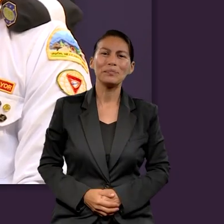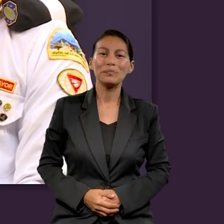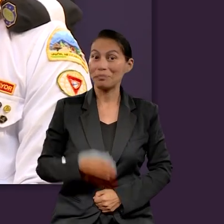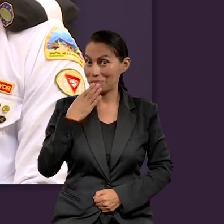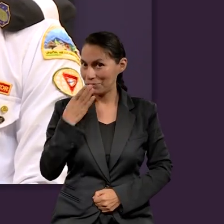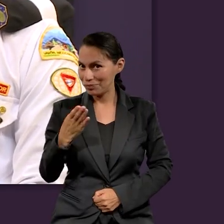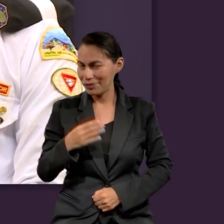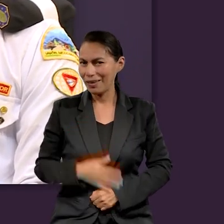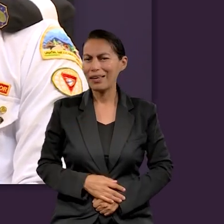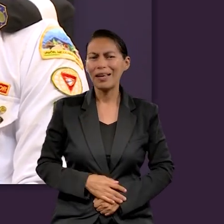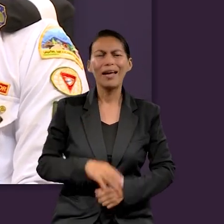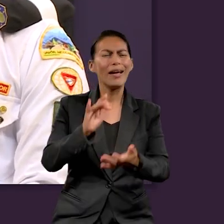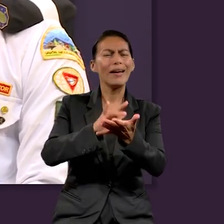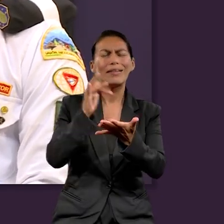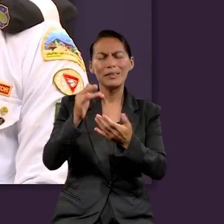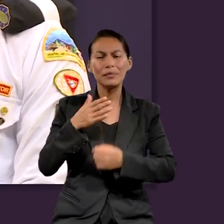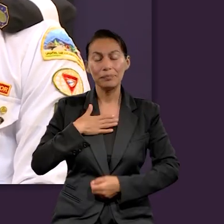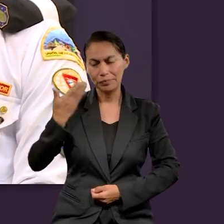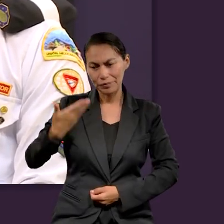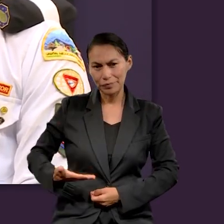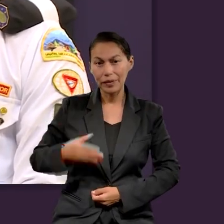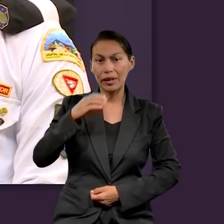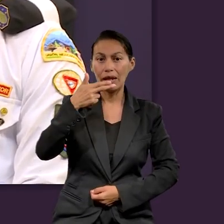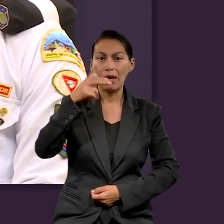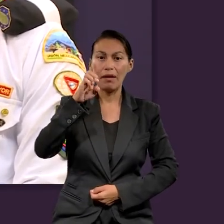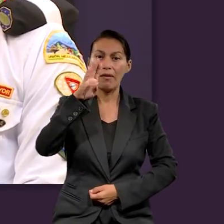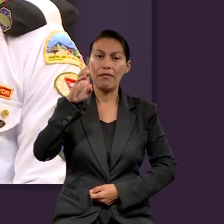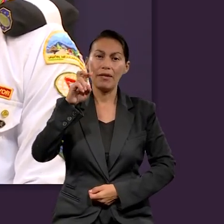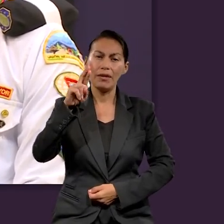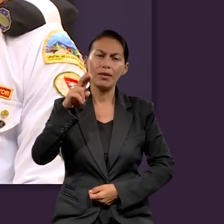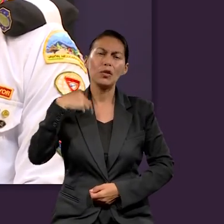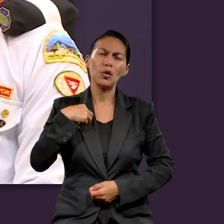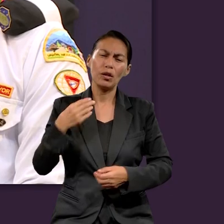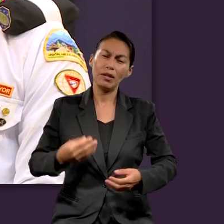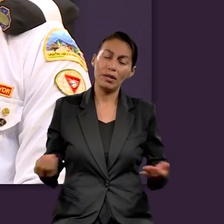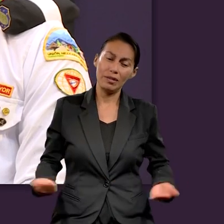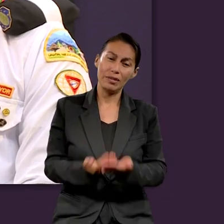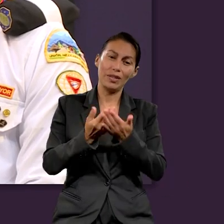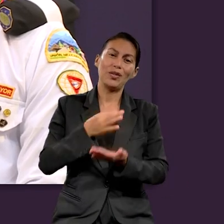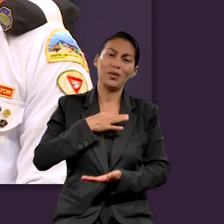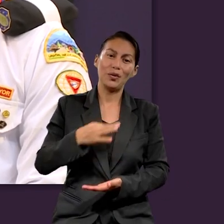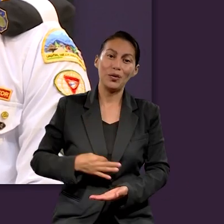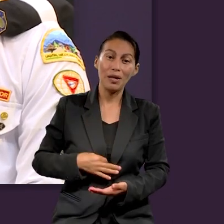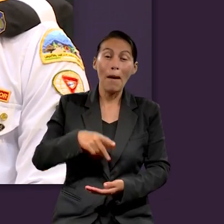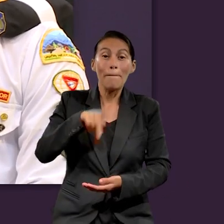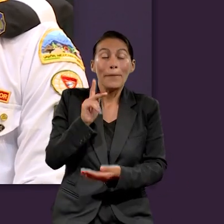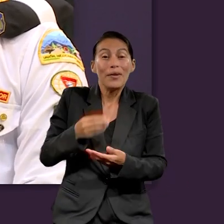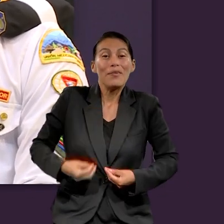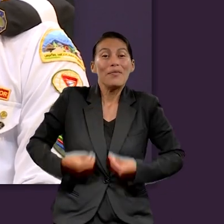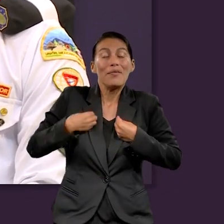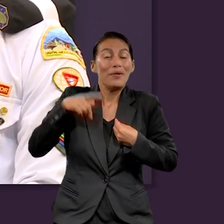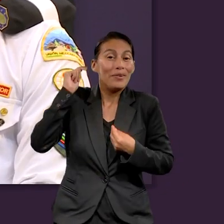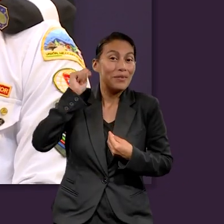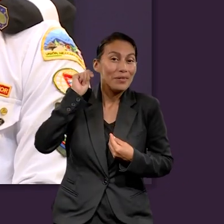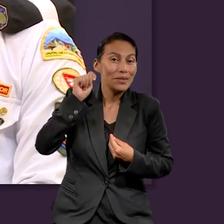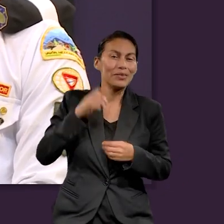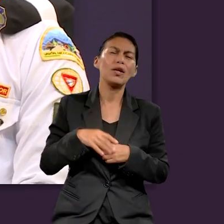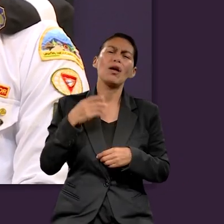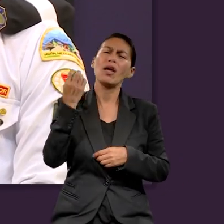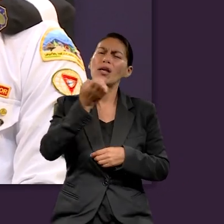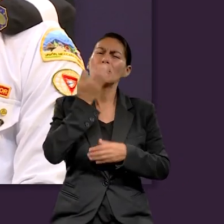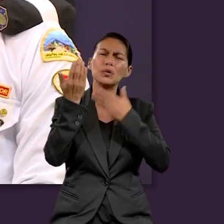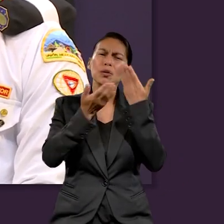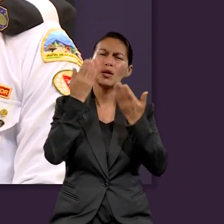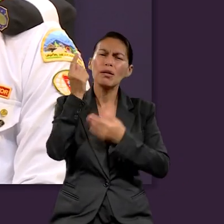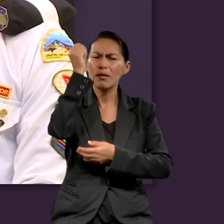Gracias mi nombre es Ever Monroy originario de Toluca Estado de México sin embargo vengo de Tabasco también estudio